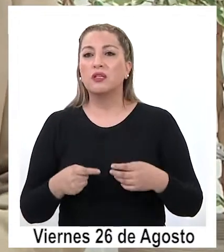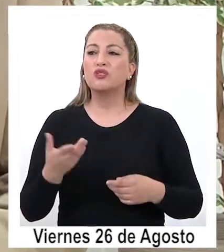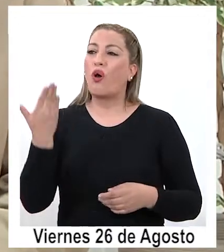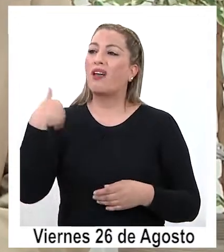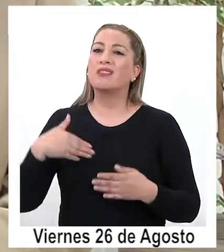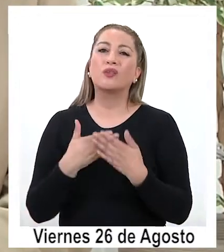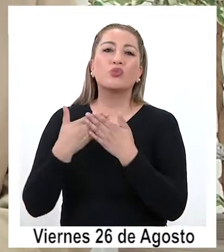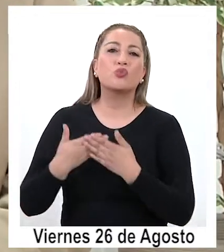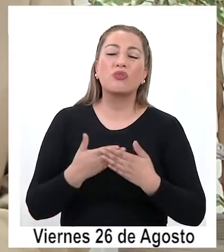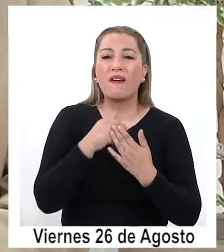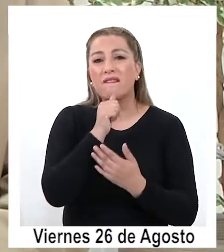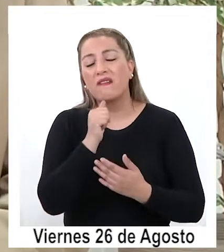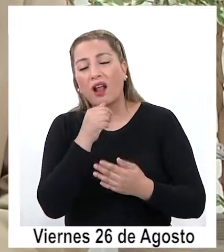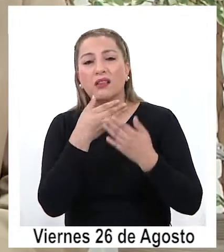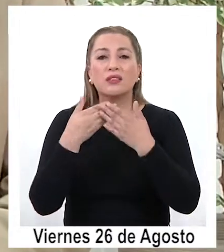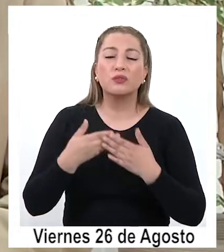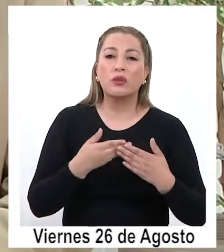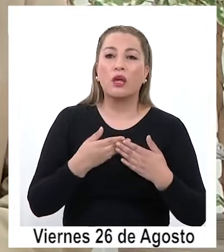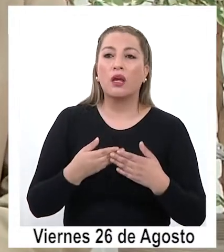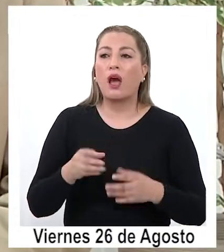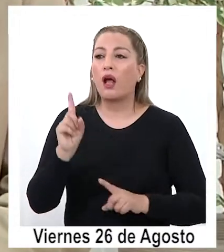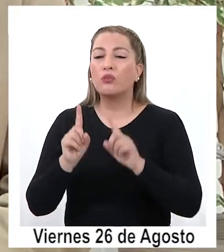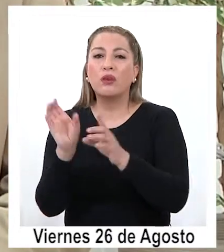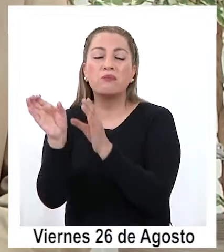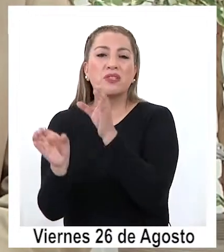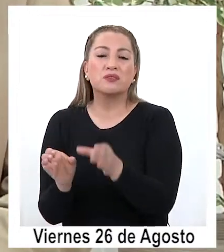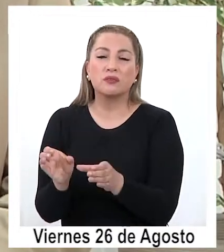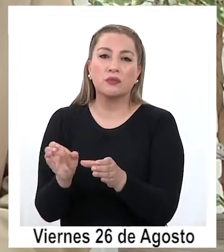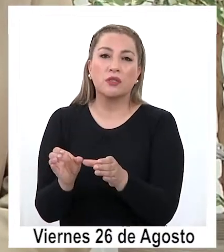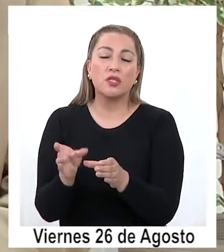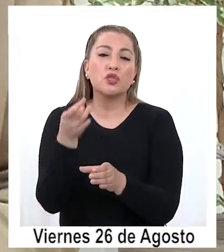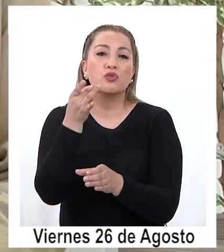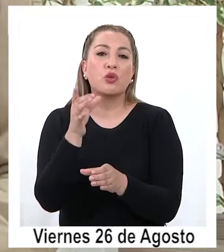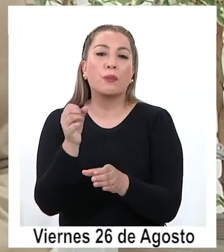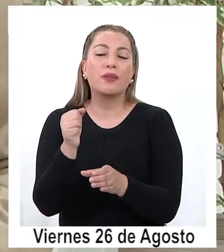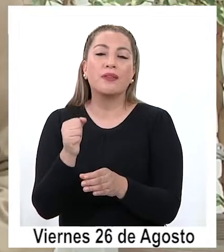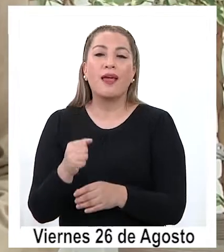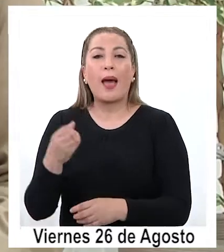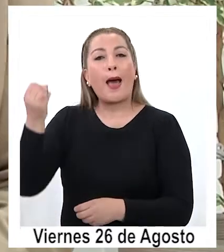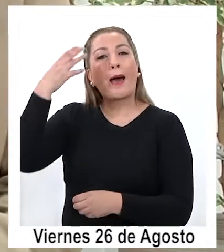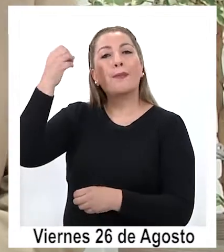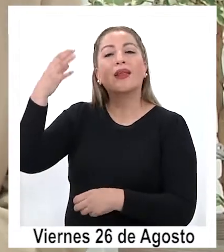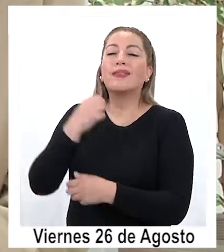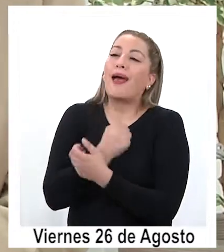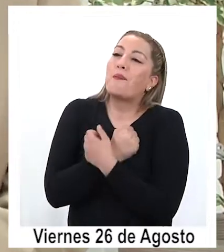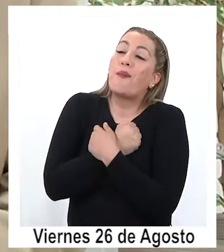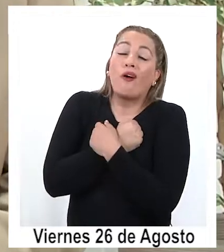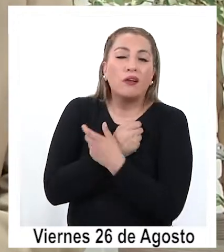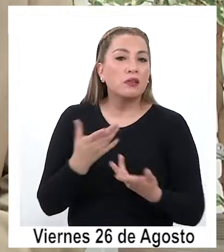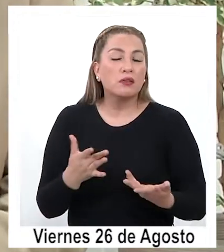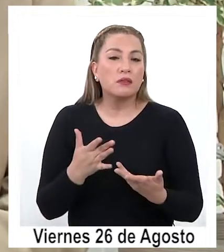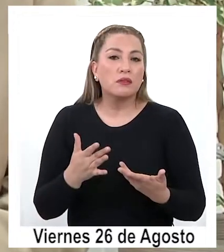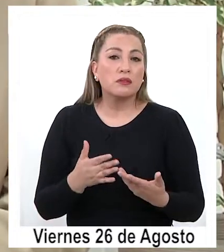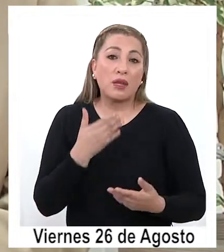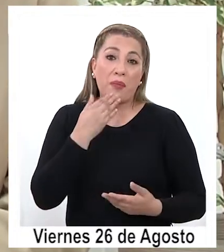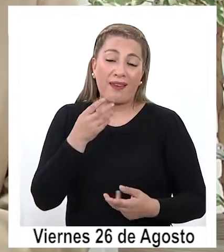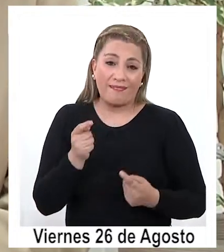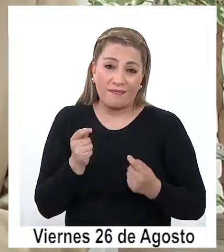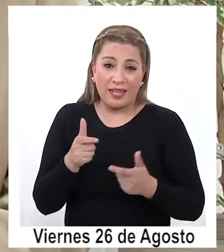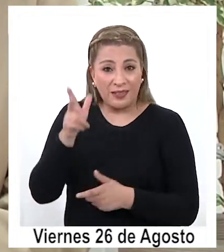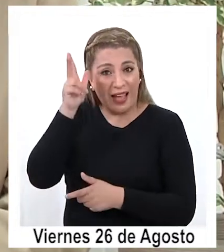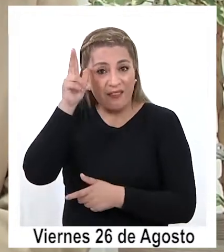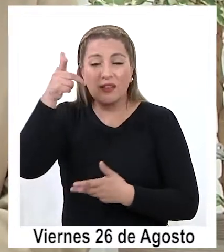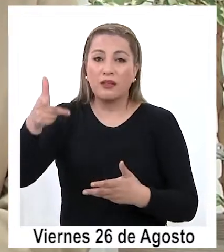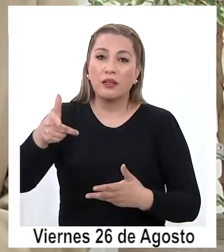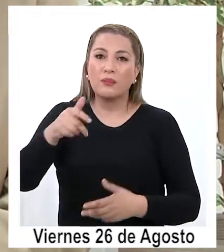estudiado la mayoría de las personas ha llegado cierto, por amor al arte en definitiva y por talento pero